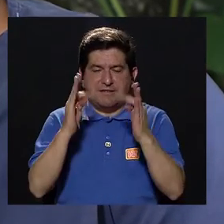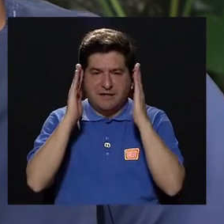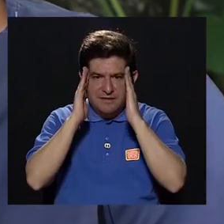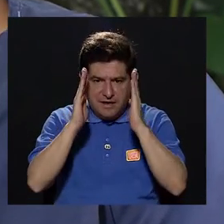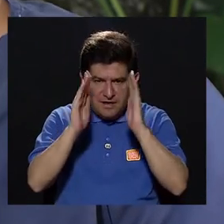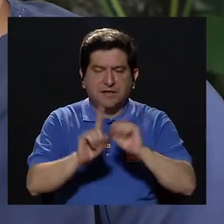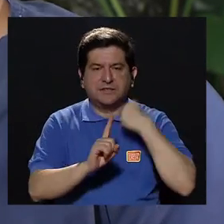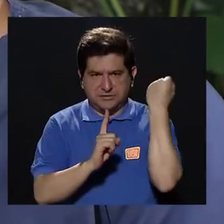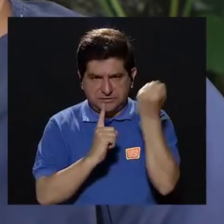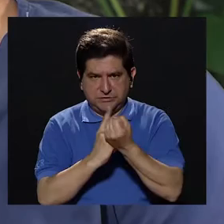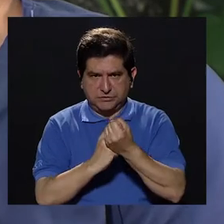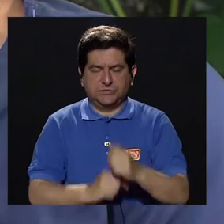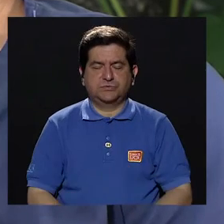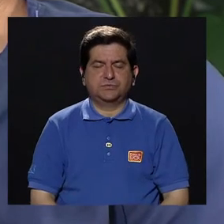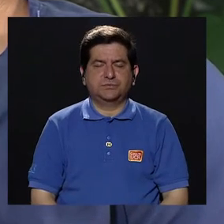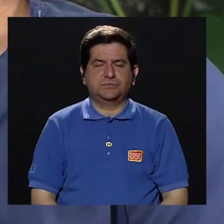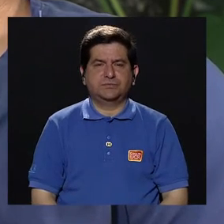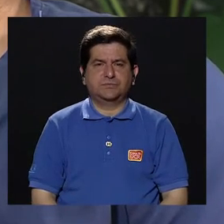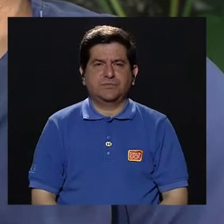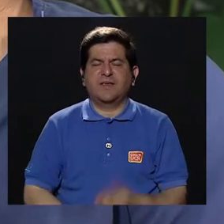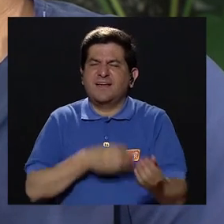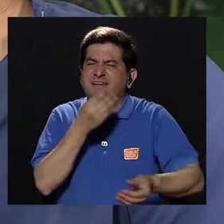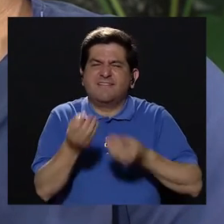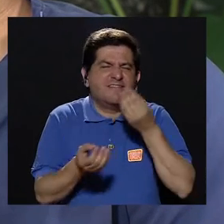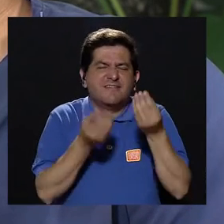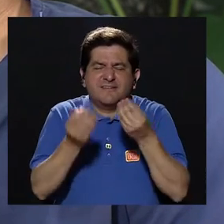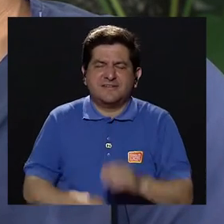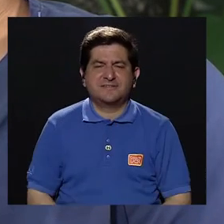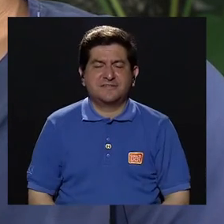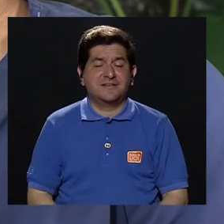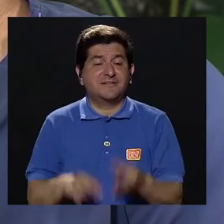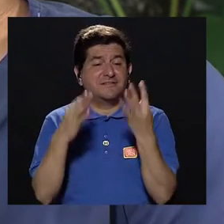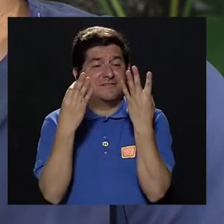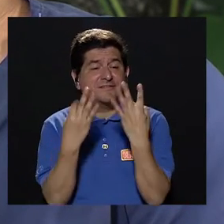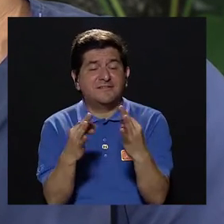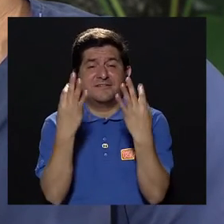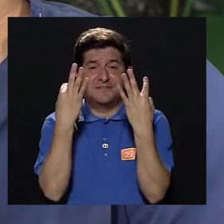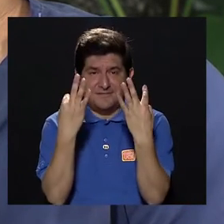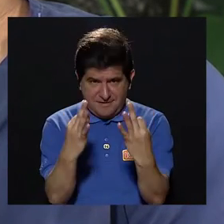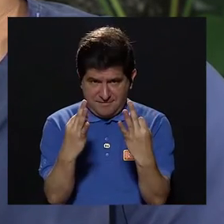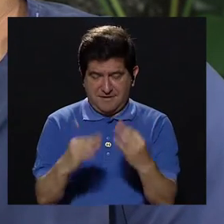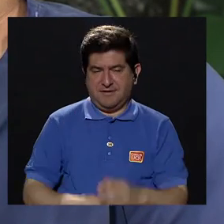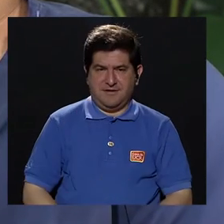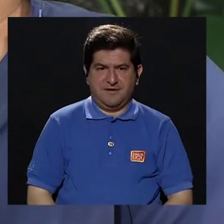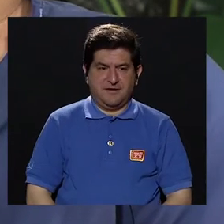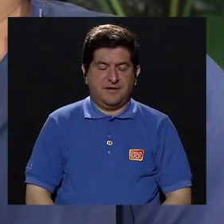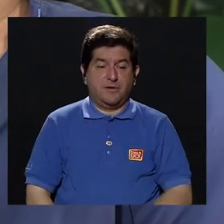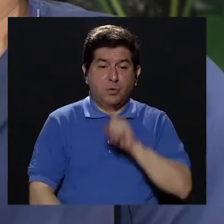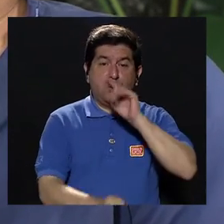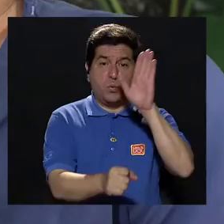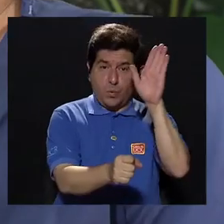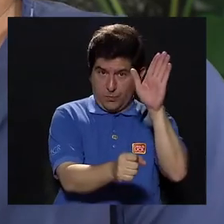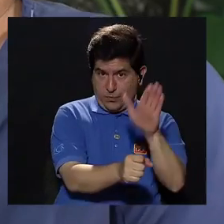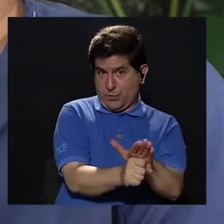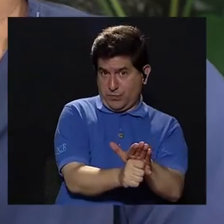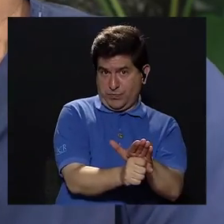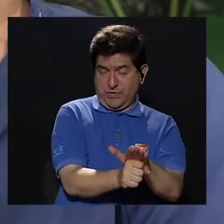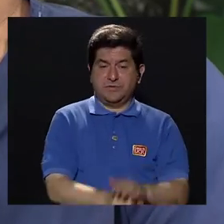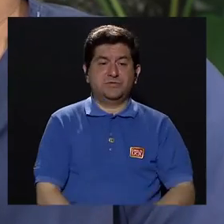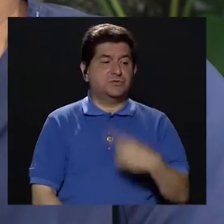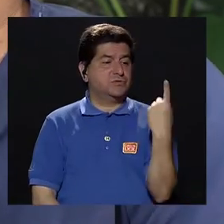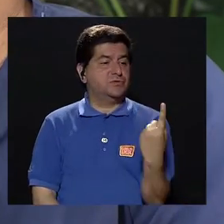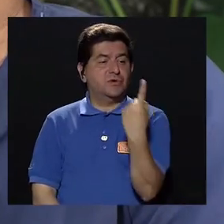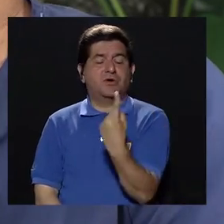para poder atender este flagelo. Lo que se está haciendo es tratando de tener una un compromiso